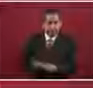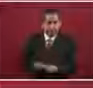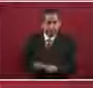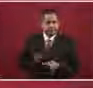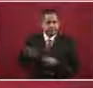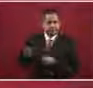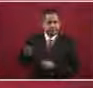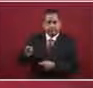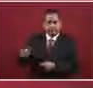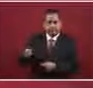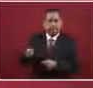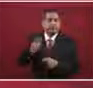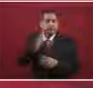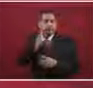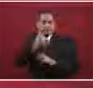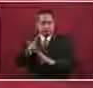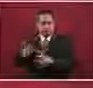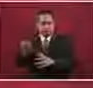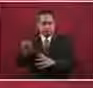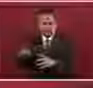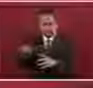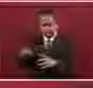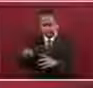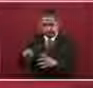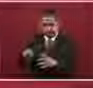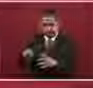el Poder Legislativo, en este caso